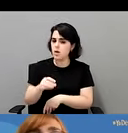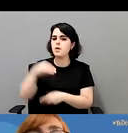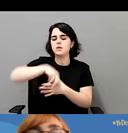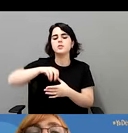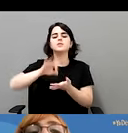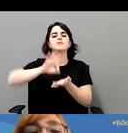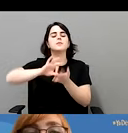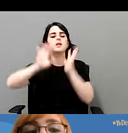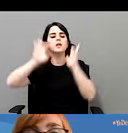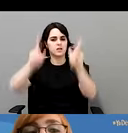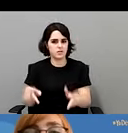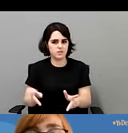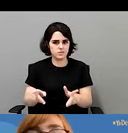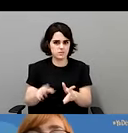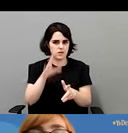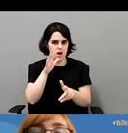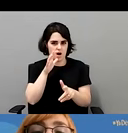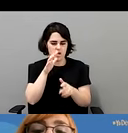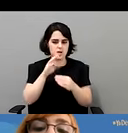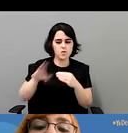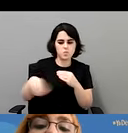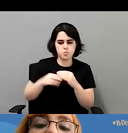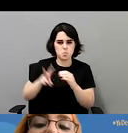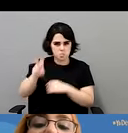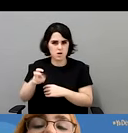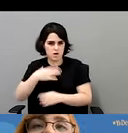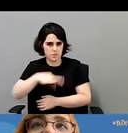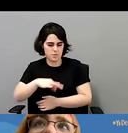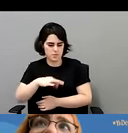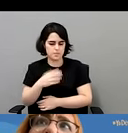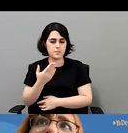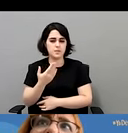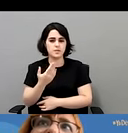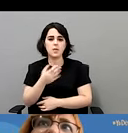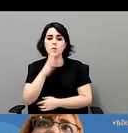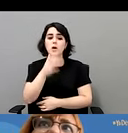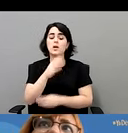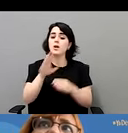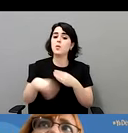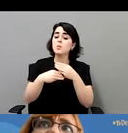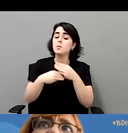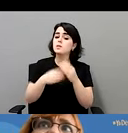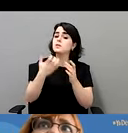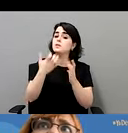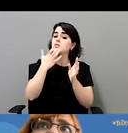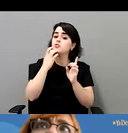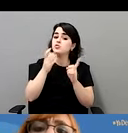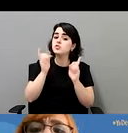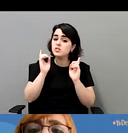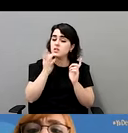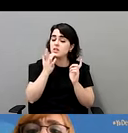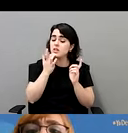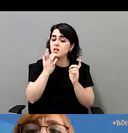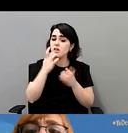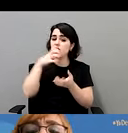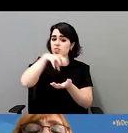residenciales. Ahora vamos a analizar esa compatibilidad. Porque claro, dice, será compatible siempre y cuando el